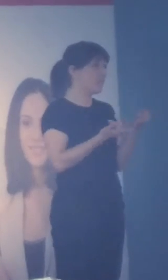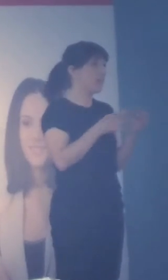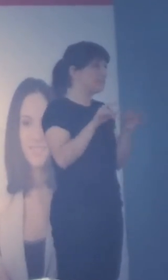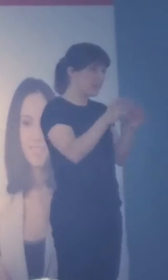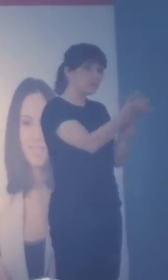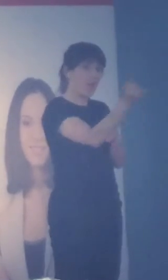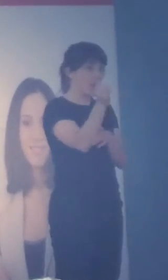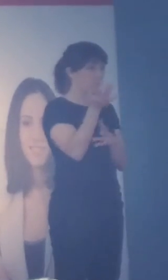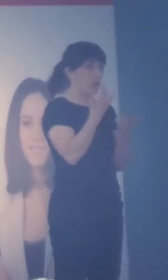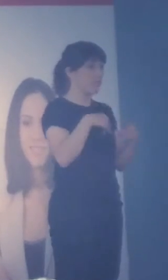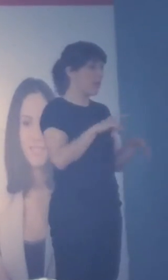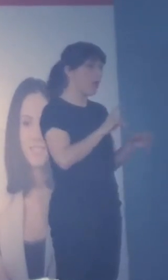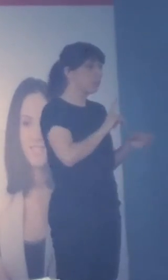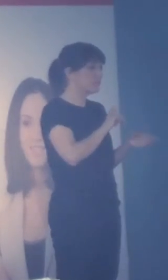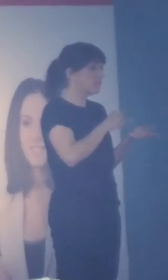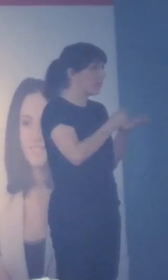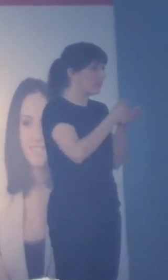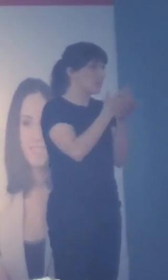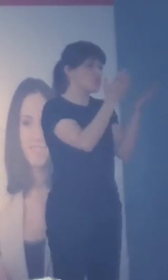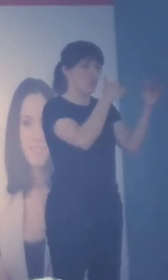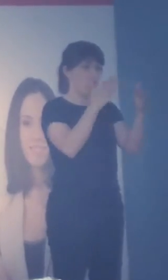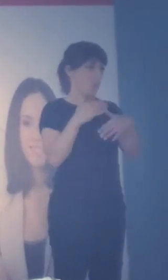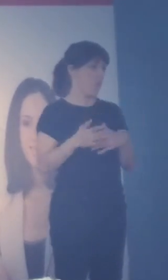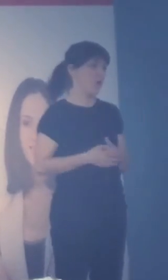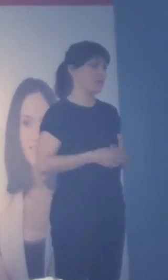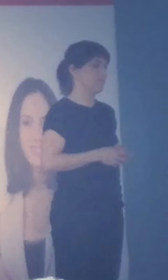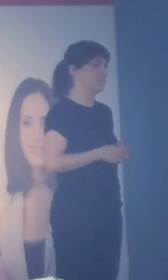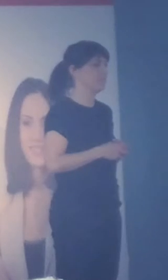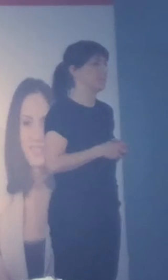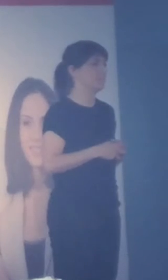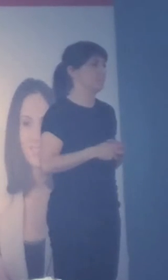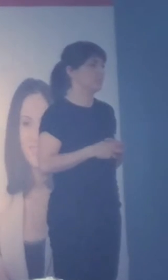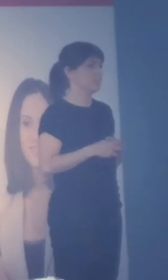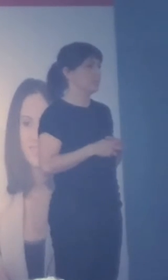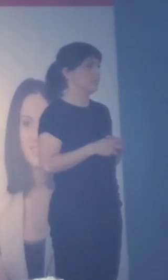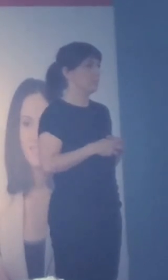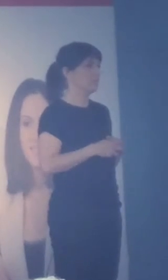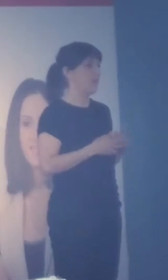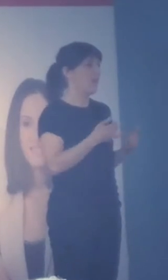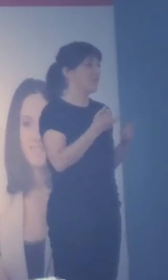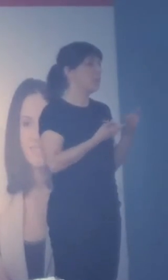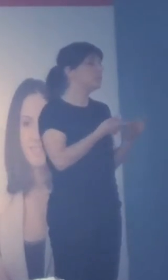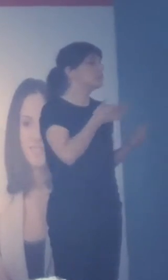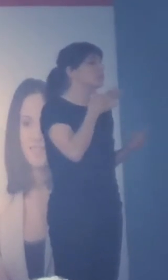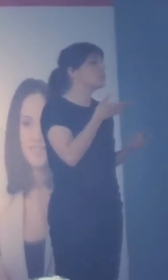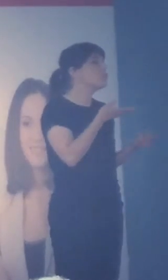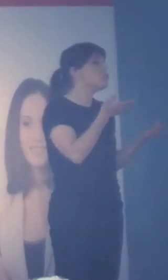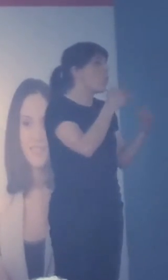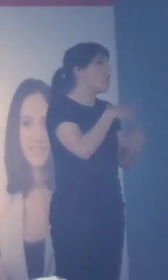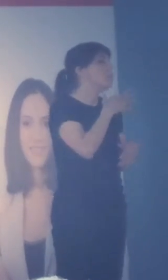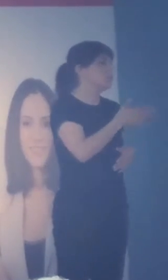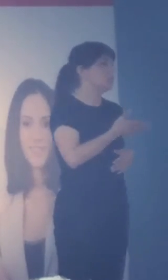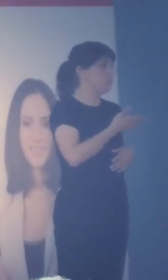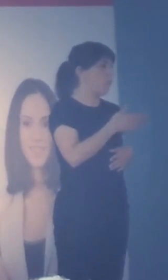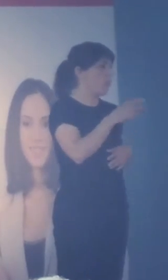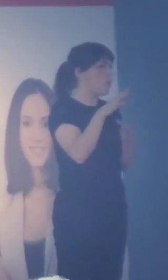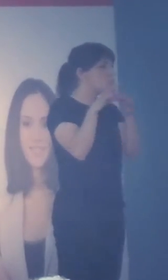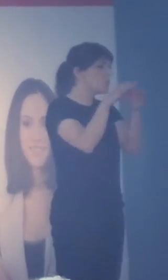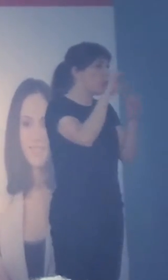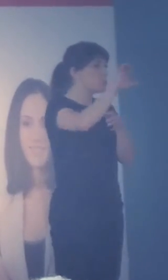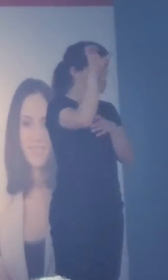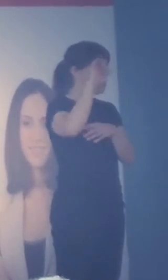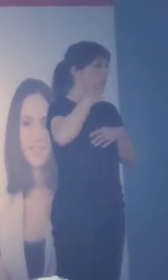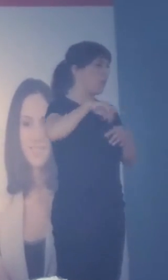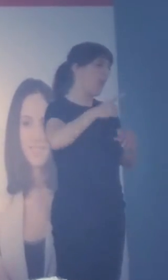La agricultura retiróse de este país. Entre otras cosas, por esa Unión Europea que nos maltrata, que nos